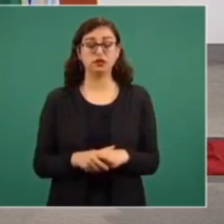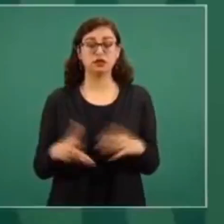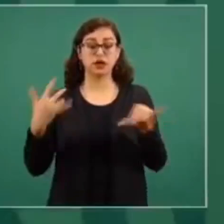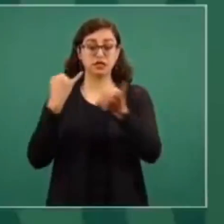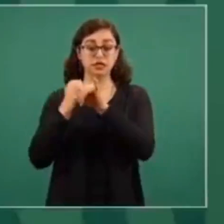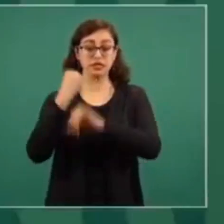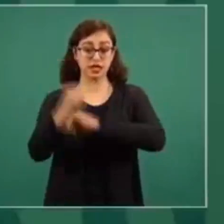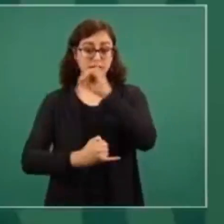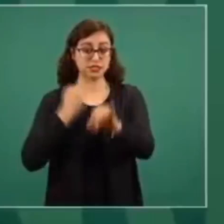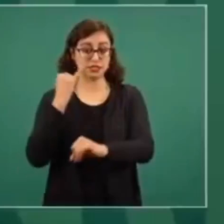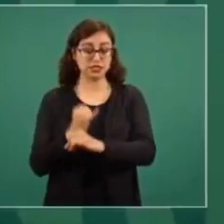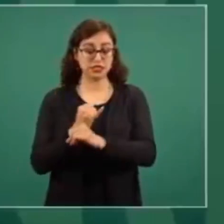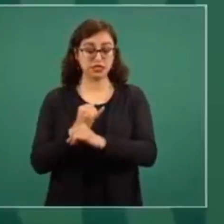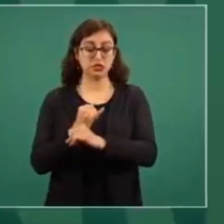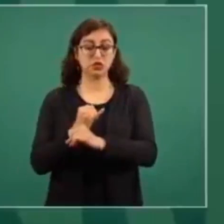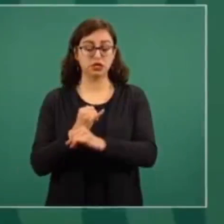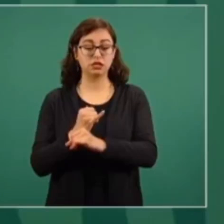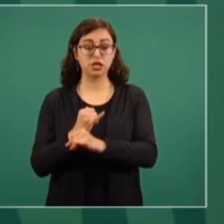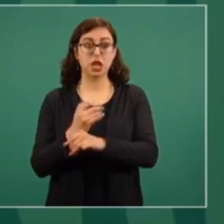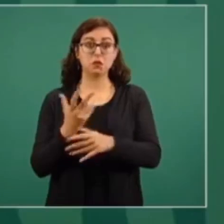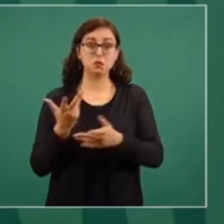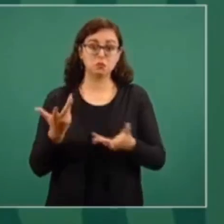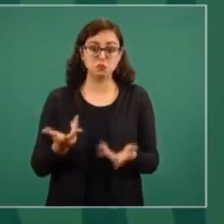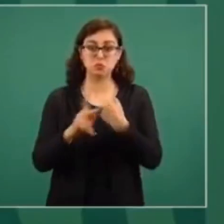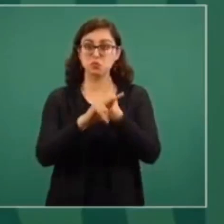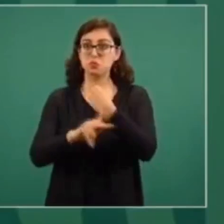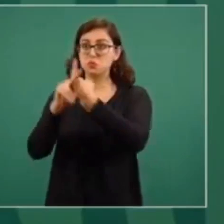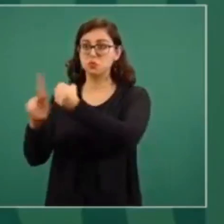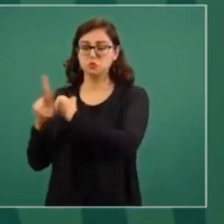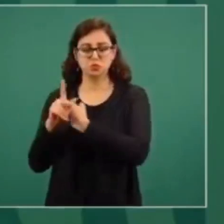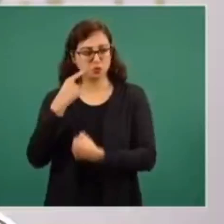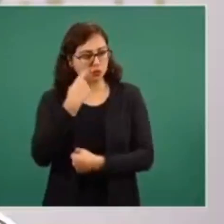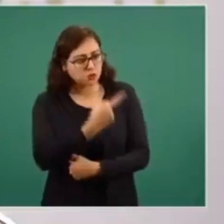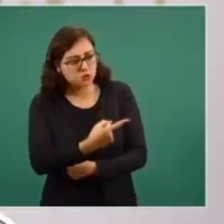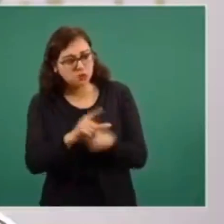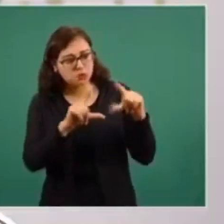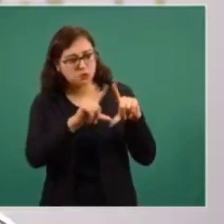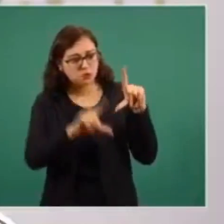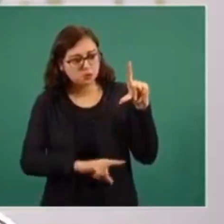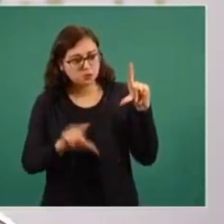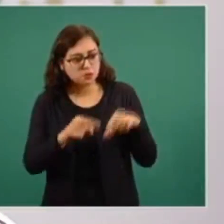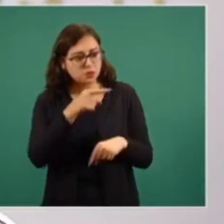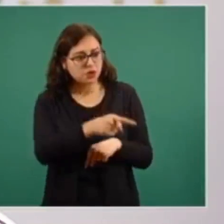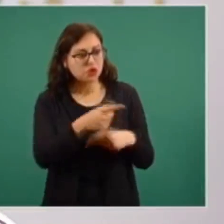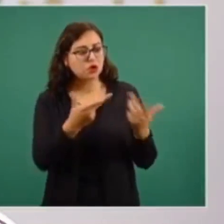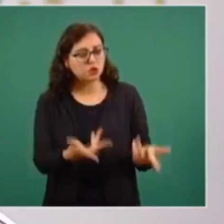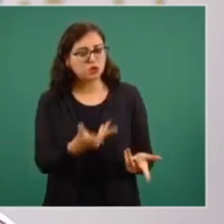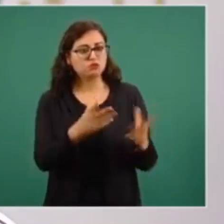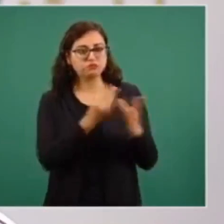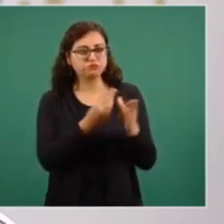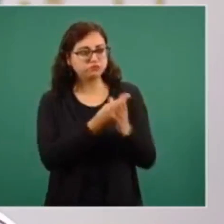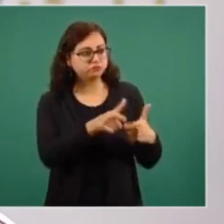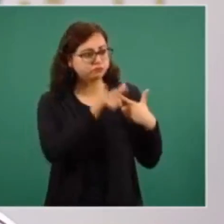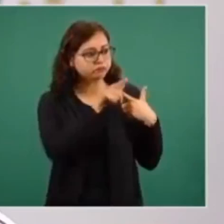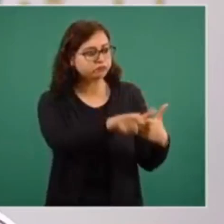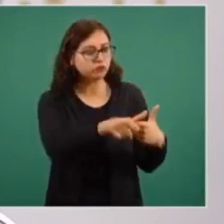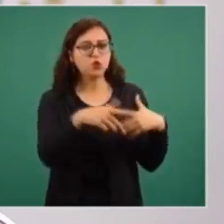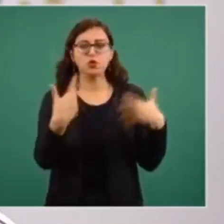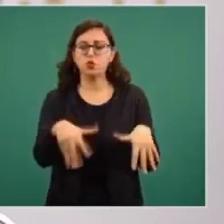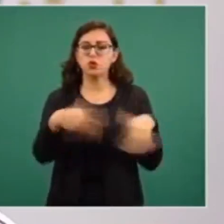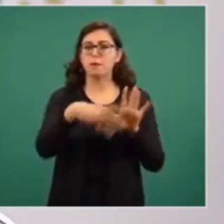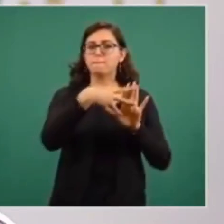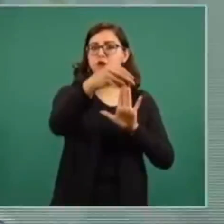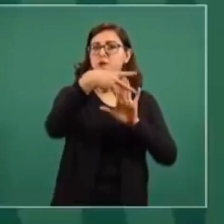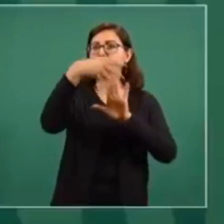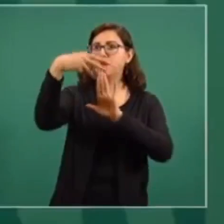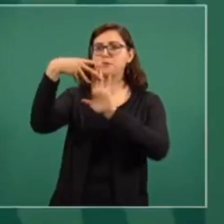internacional ya empieza a ser algo considerado como base de la educación, que es el uso de la televisión. Entonces,